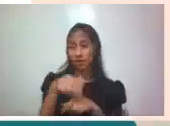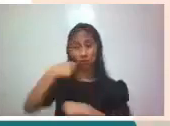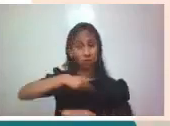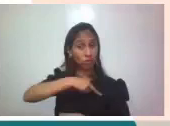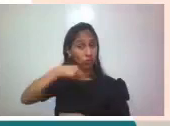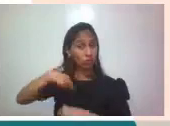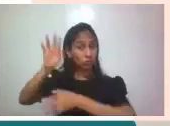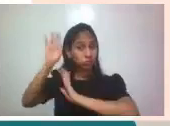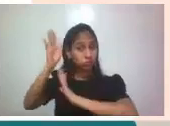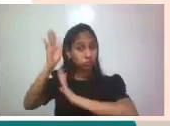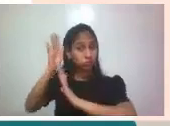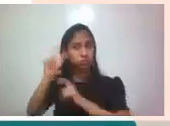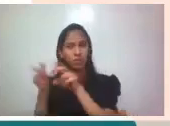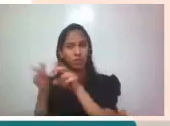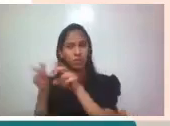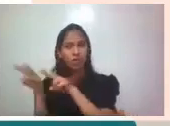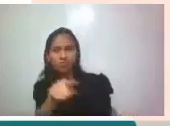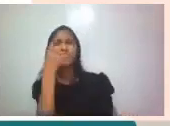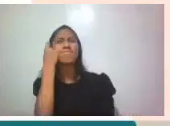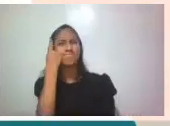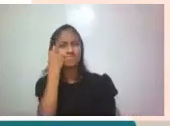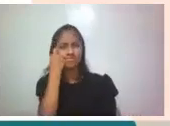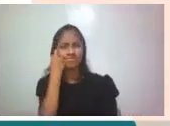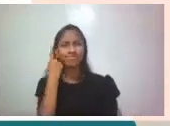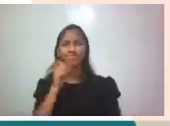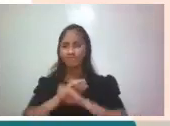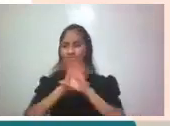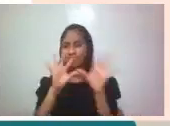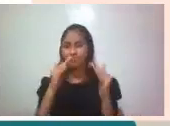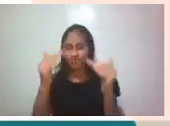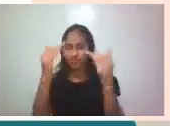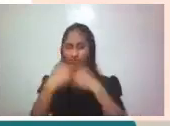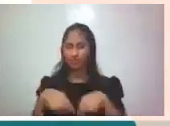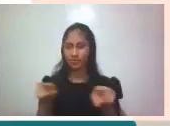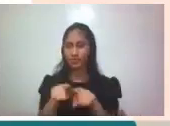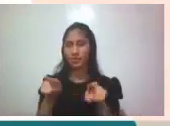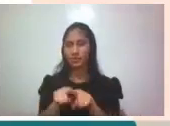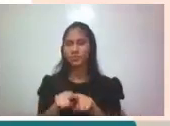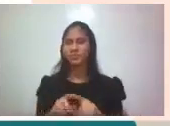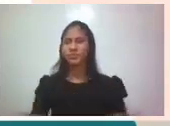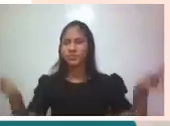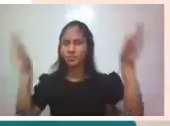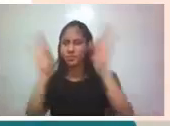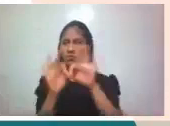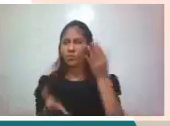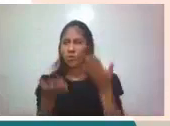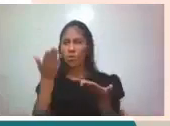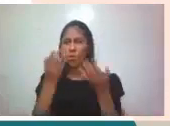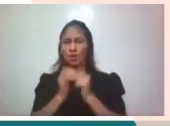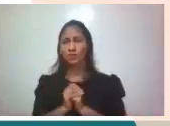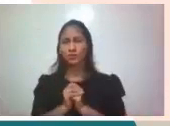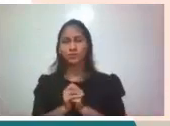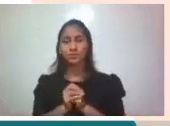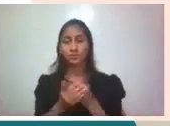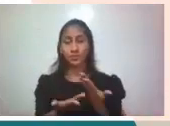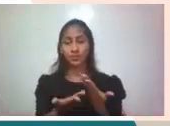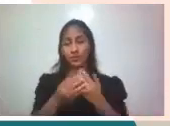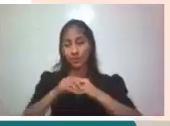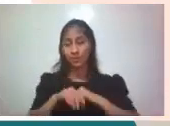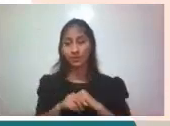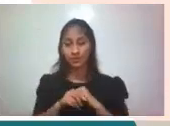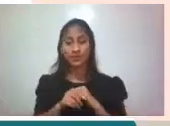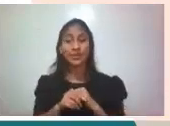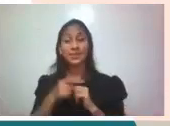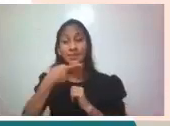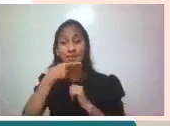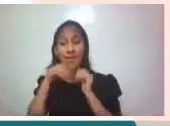nos dirigimos. Otro eje importante es de interés común es la participación de la